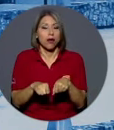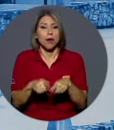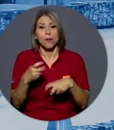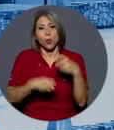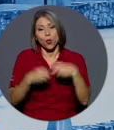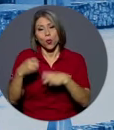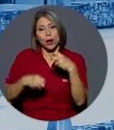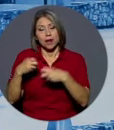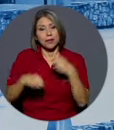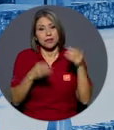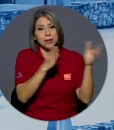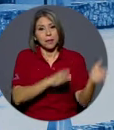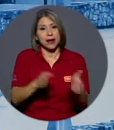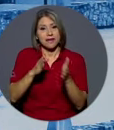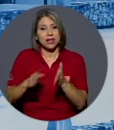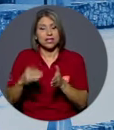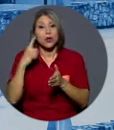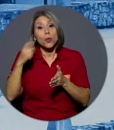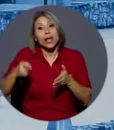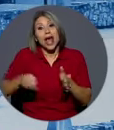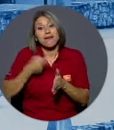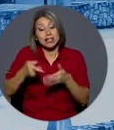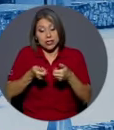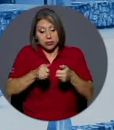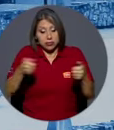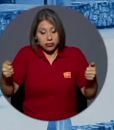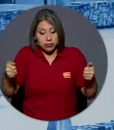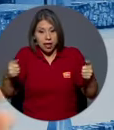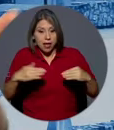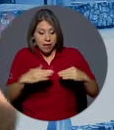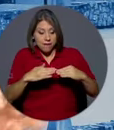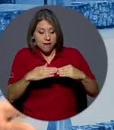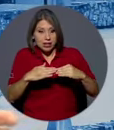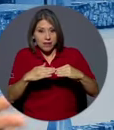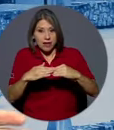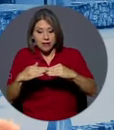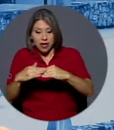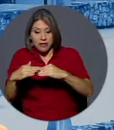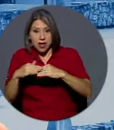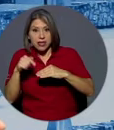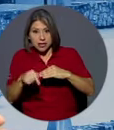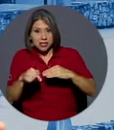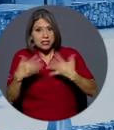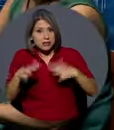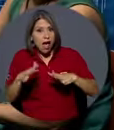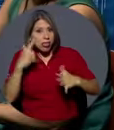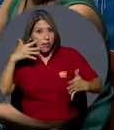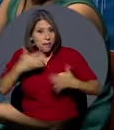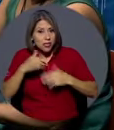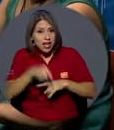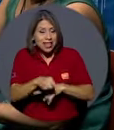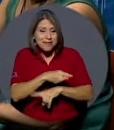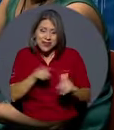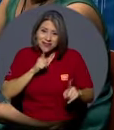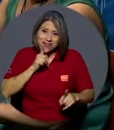de planificación, porque ahí se trazan fallas que la geología muestra que la falla está ahí, pero no hay una evidencia clara de que